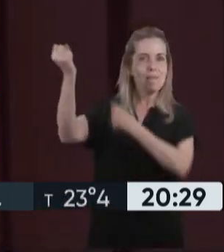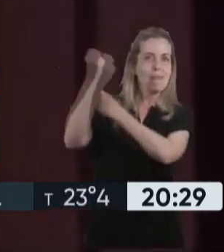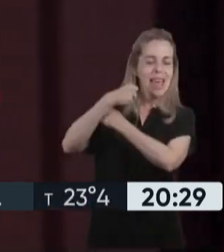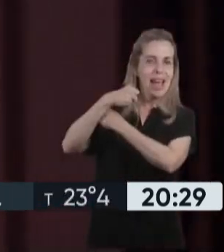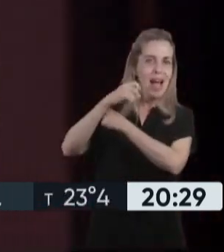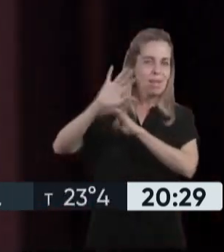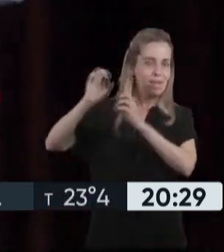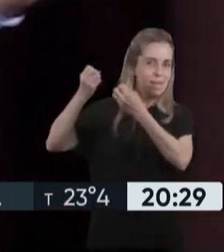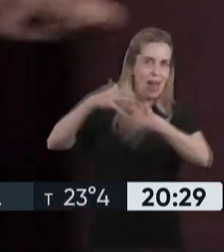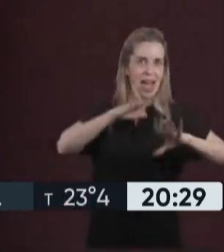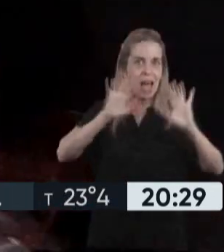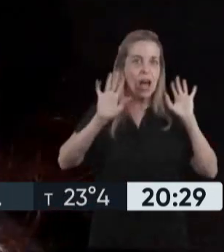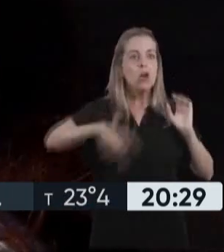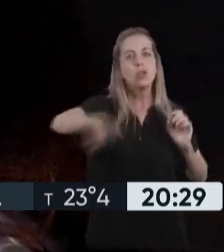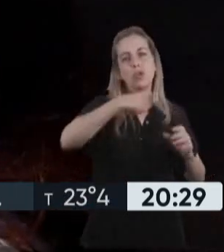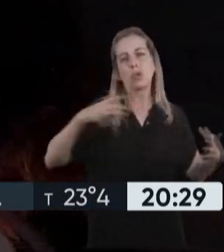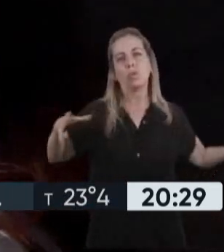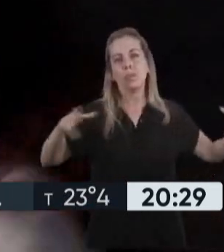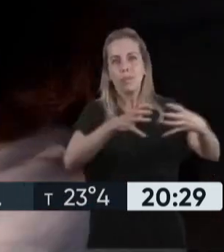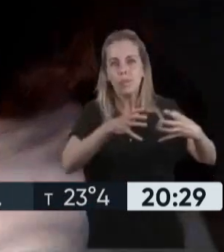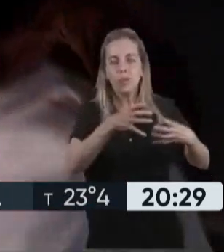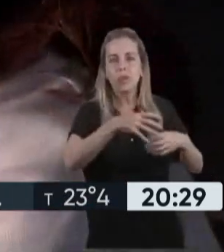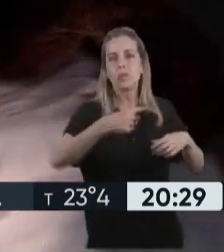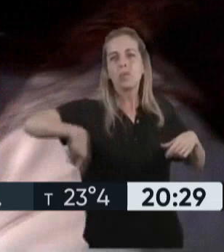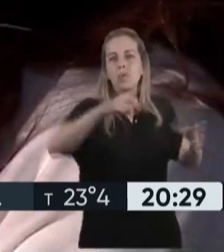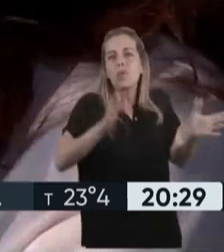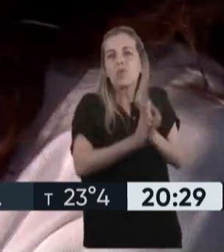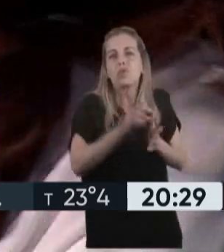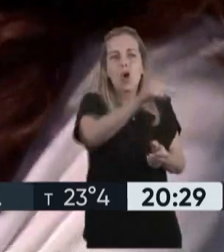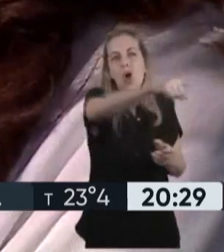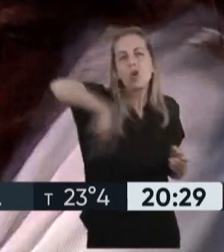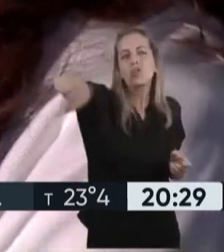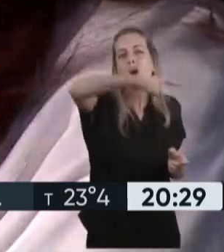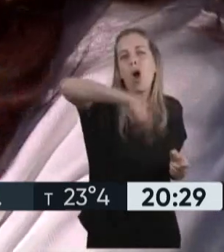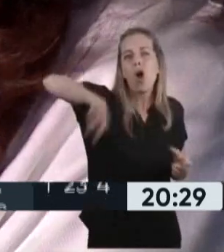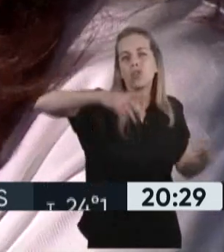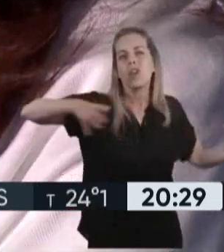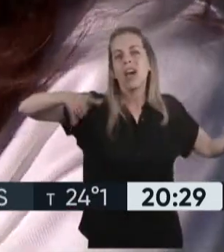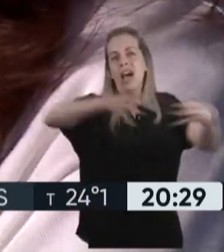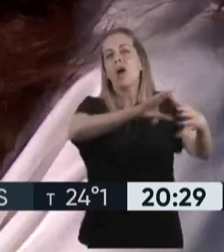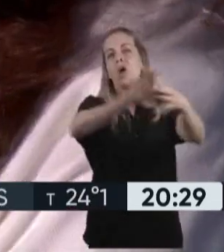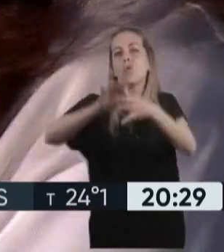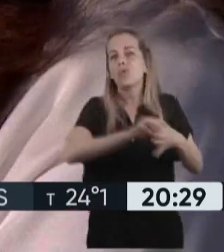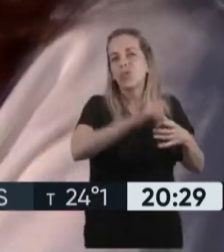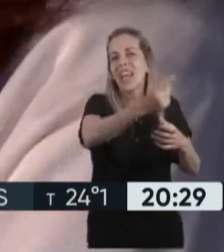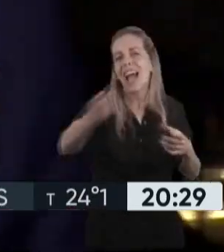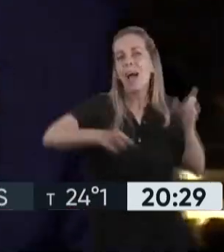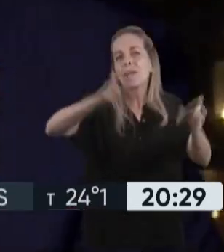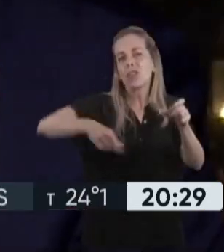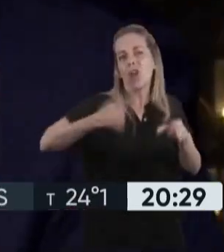mano, voy a estar agarrado de la mano de cada uno de ustedes, de cada argentino y de cada